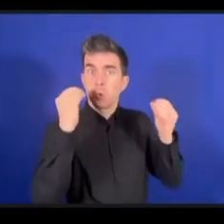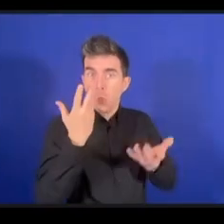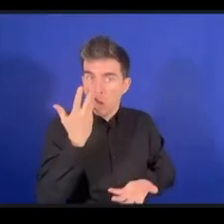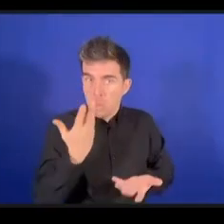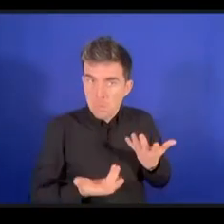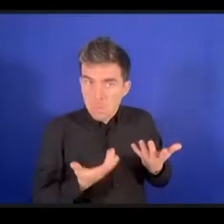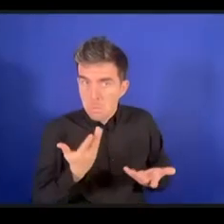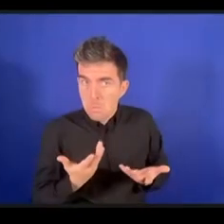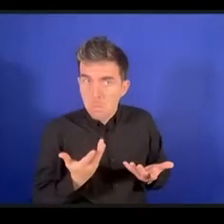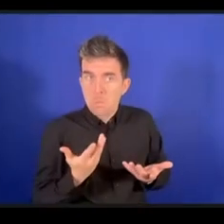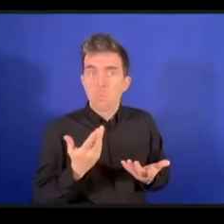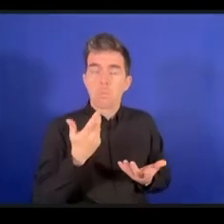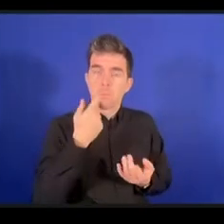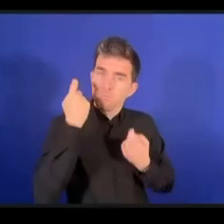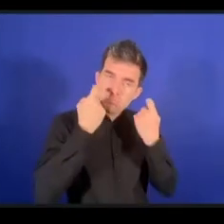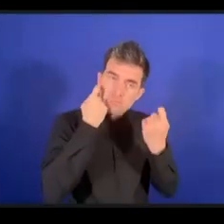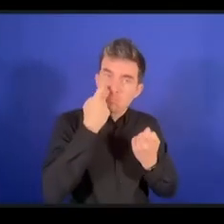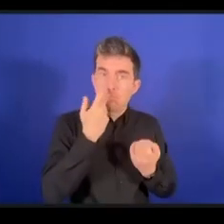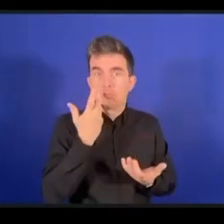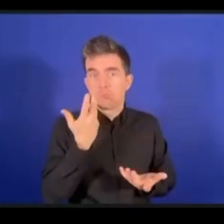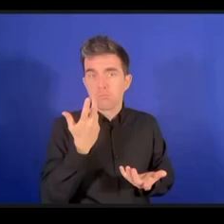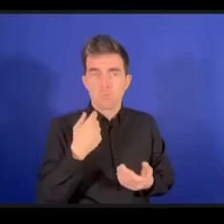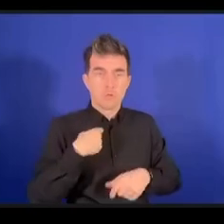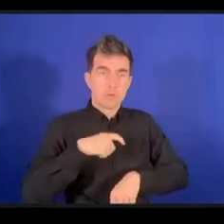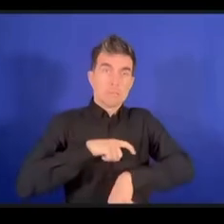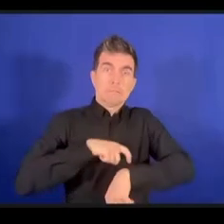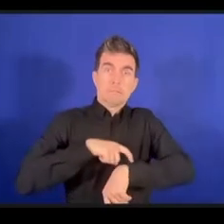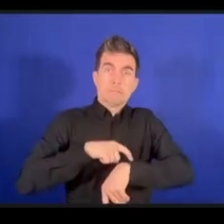gracias yo seré muy muy